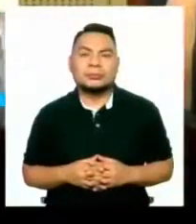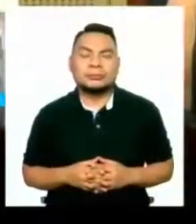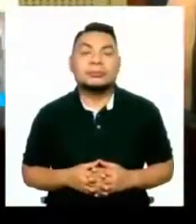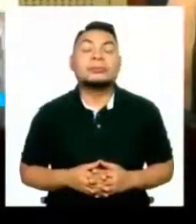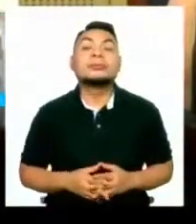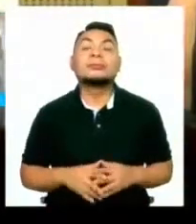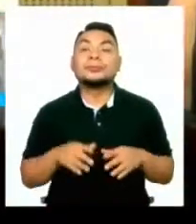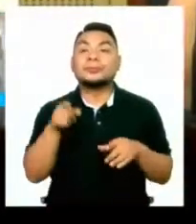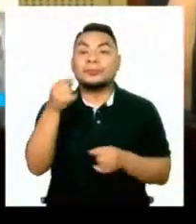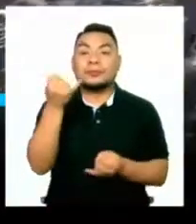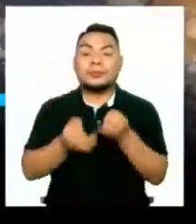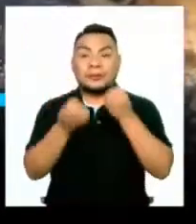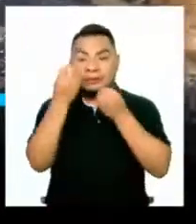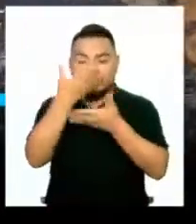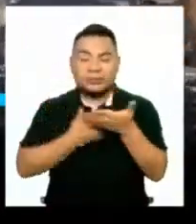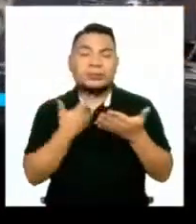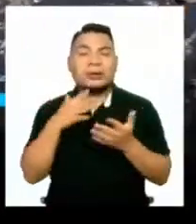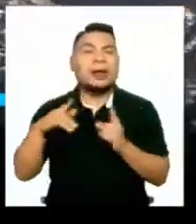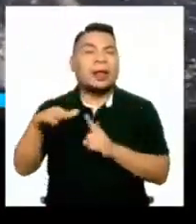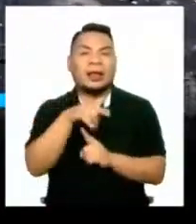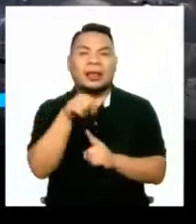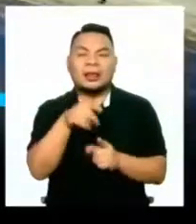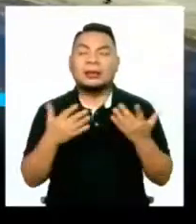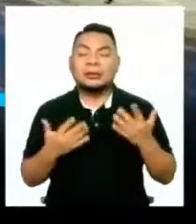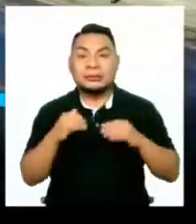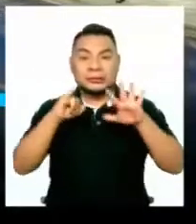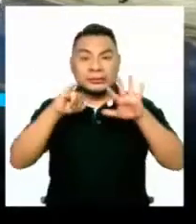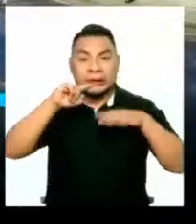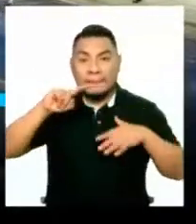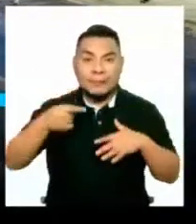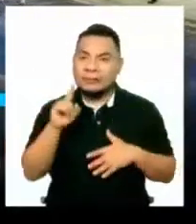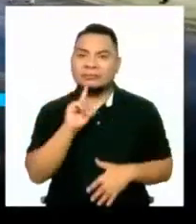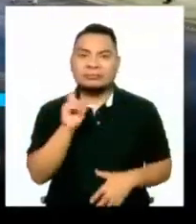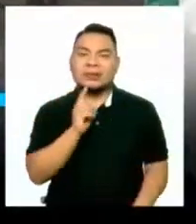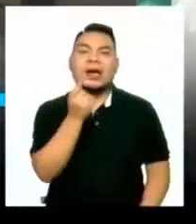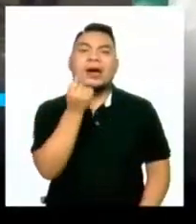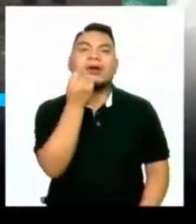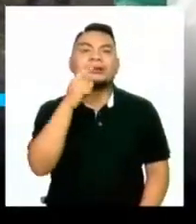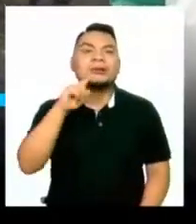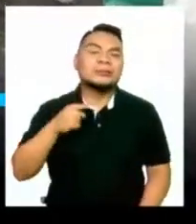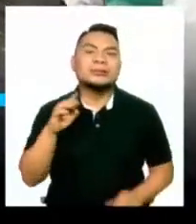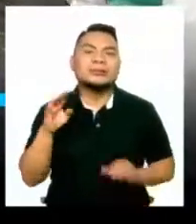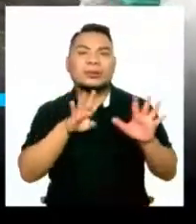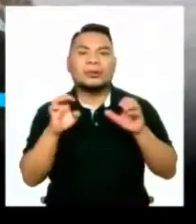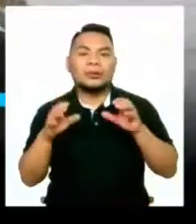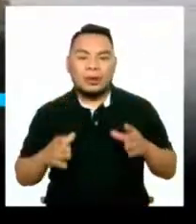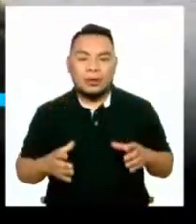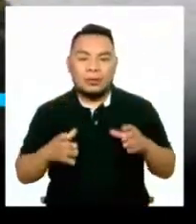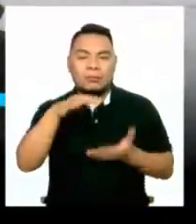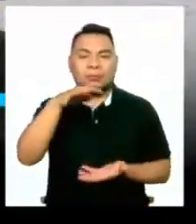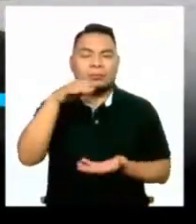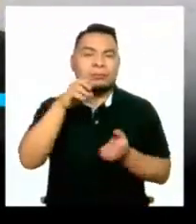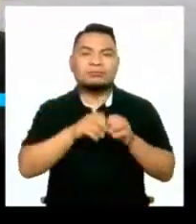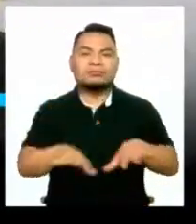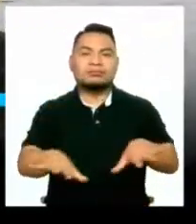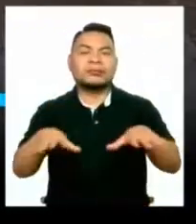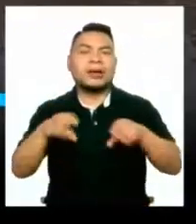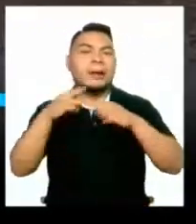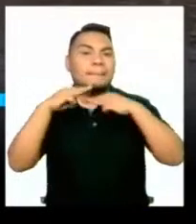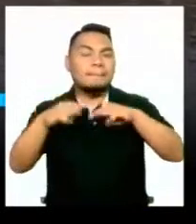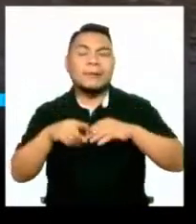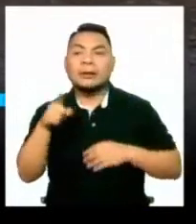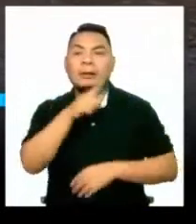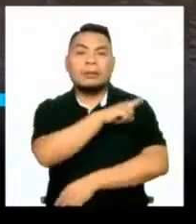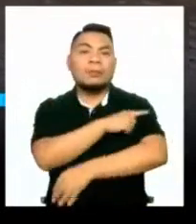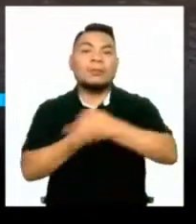Y últimas cifras del desastre ecológico arrojan que no fueron 6.000, sino 11.900 barriles de petróleo derramados al mar. El